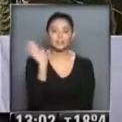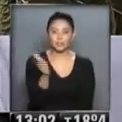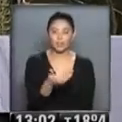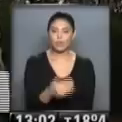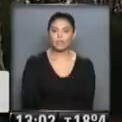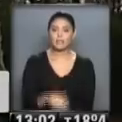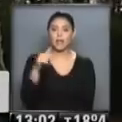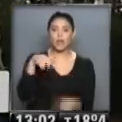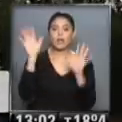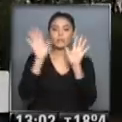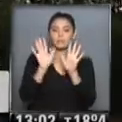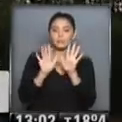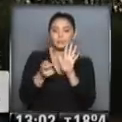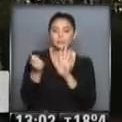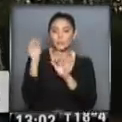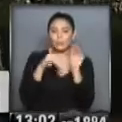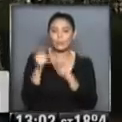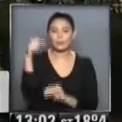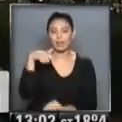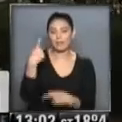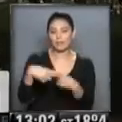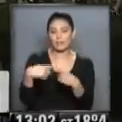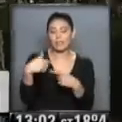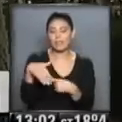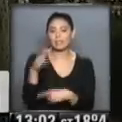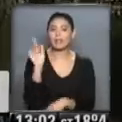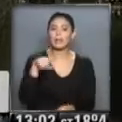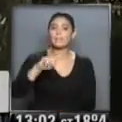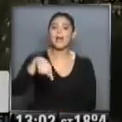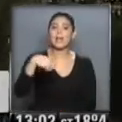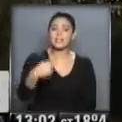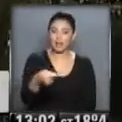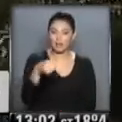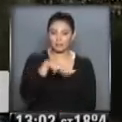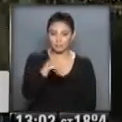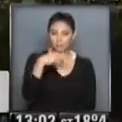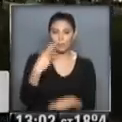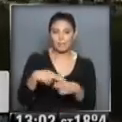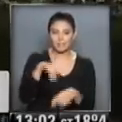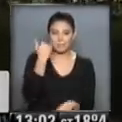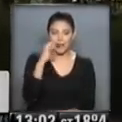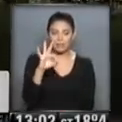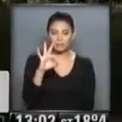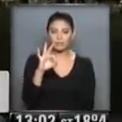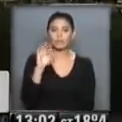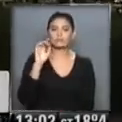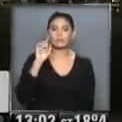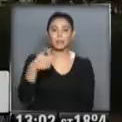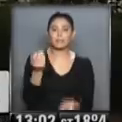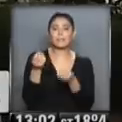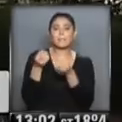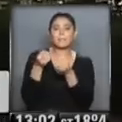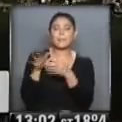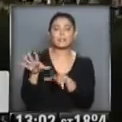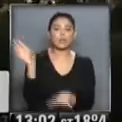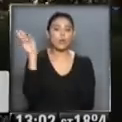todos. Y se están ultimando los detalles para esta fiesta que ha sido convocada para el día de mañana aquí en la Plaza de Mayo. De hecho, acaba de comenzar la